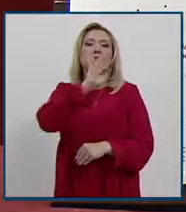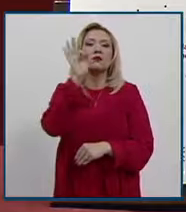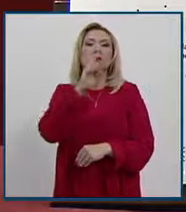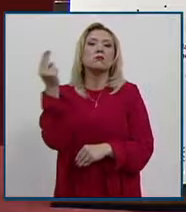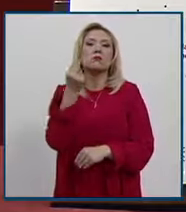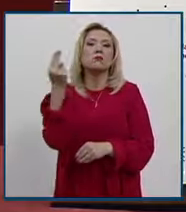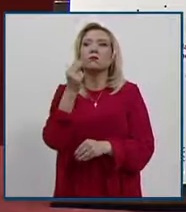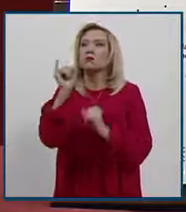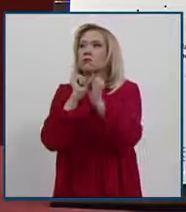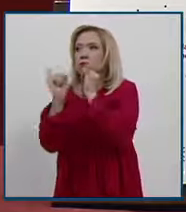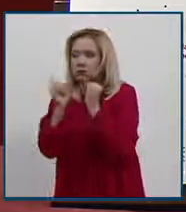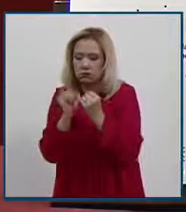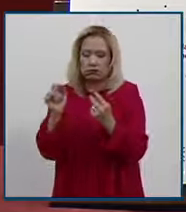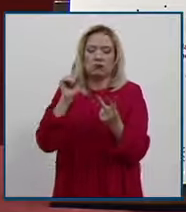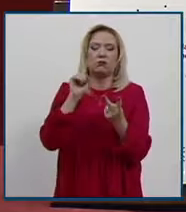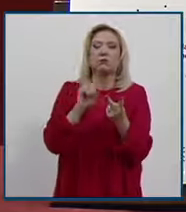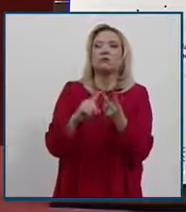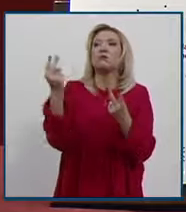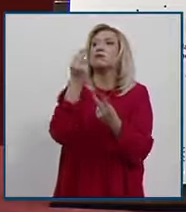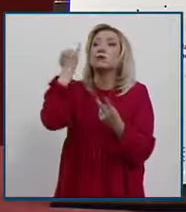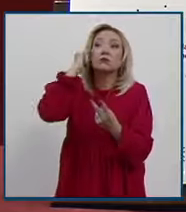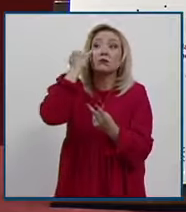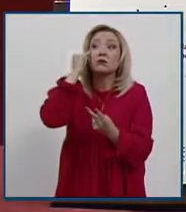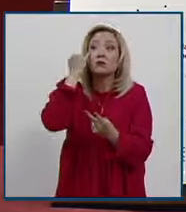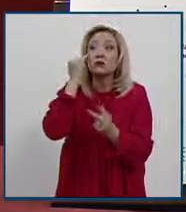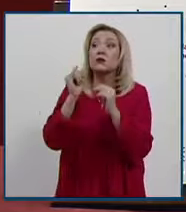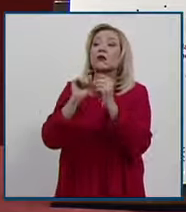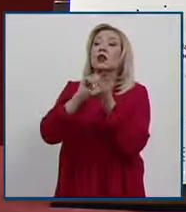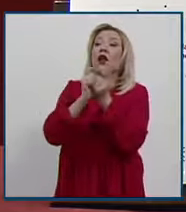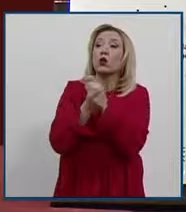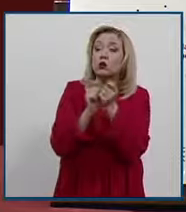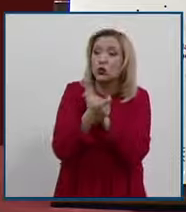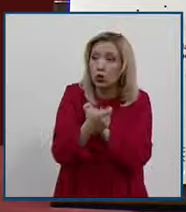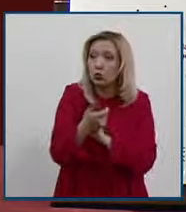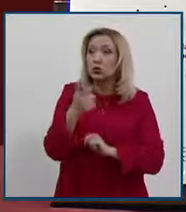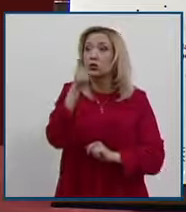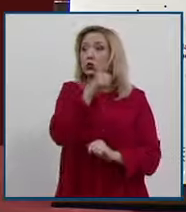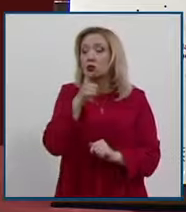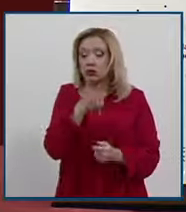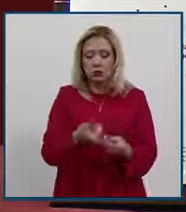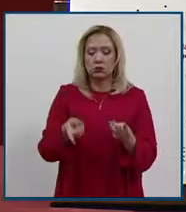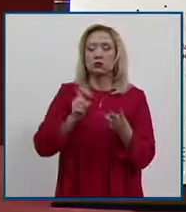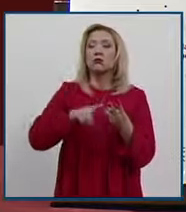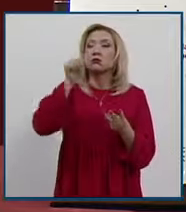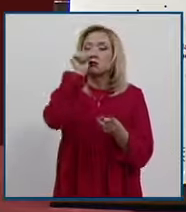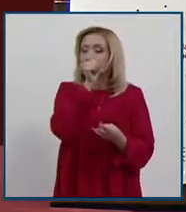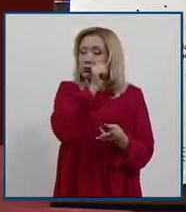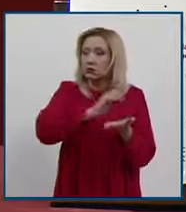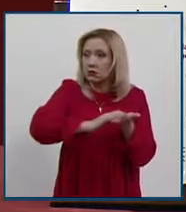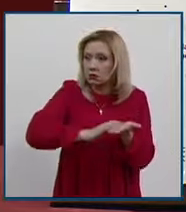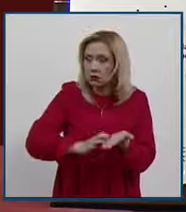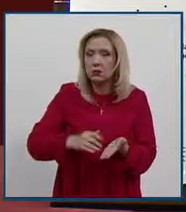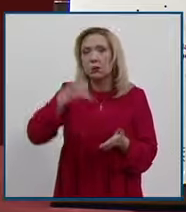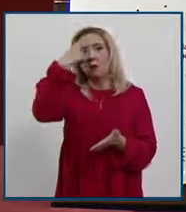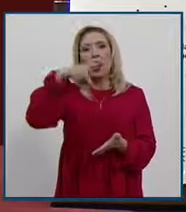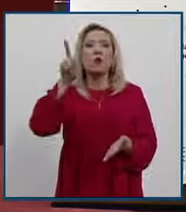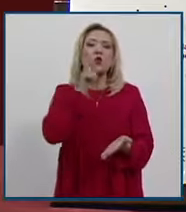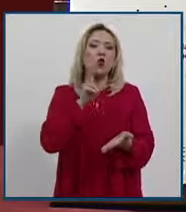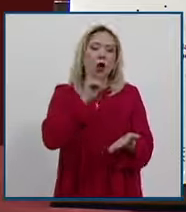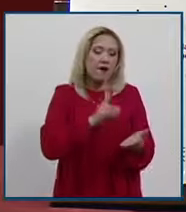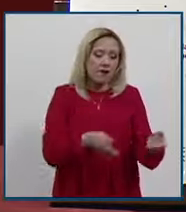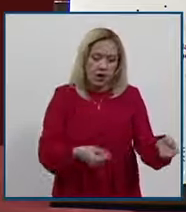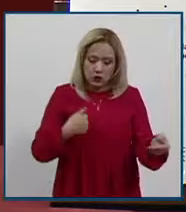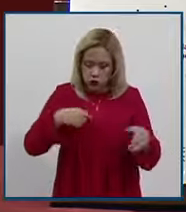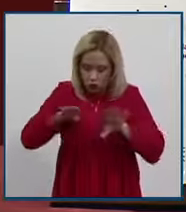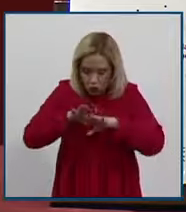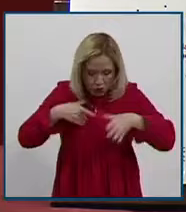Justicia para ser sensible a las necesidades y derechos de las personas no O sea que la carga de la prueba está en el sistema de Justicia no las personas